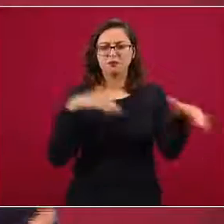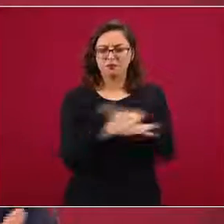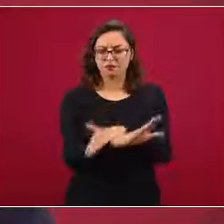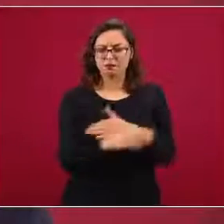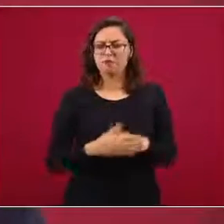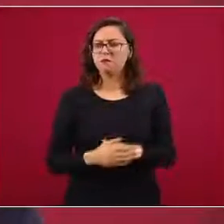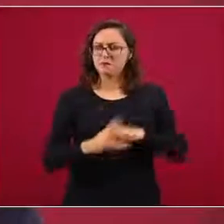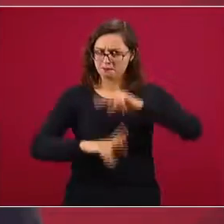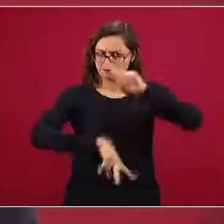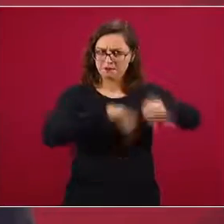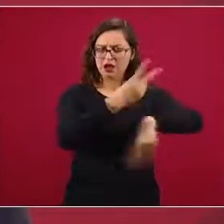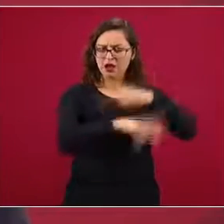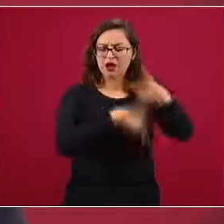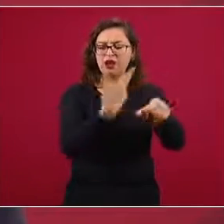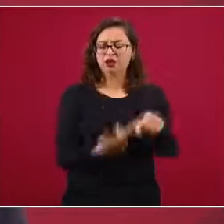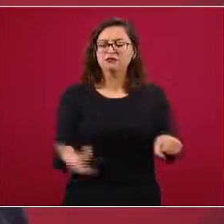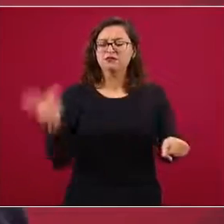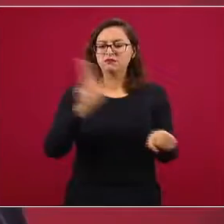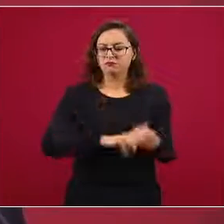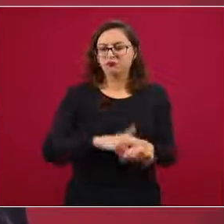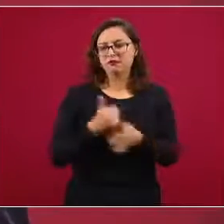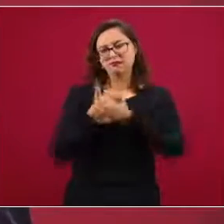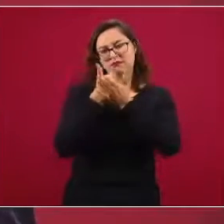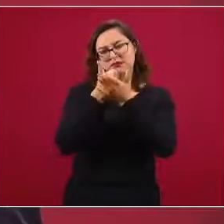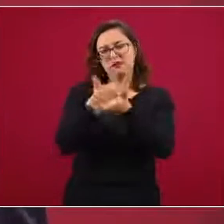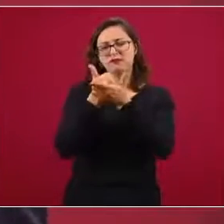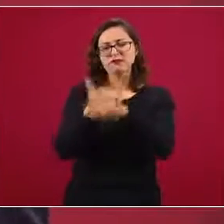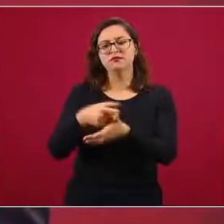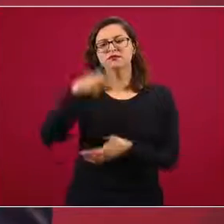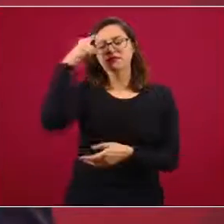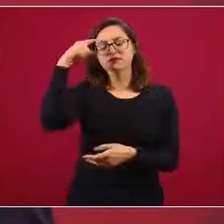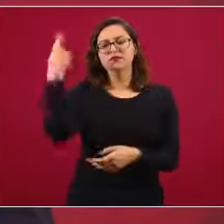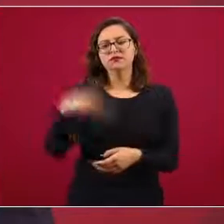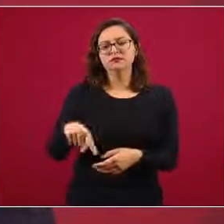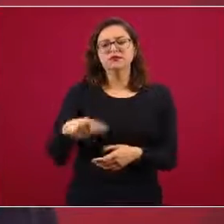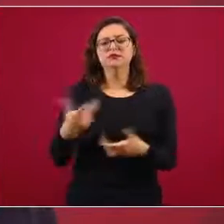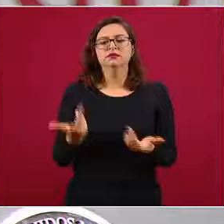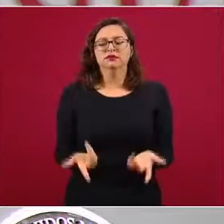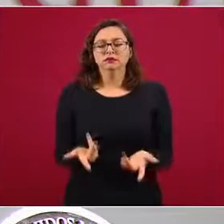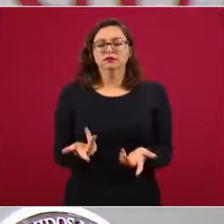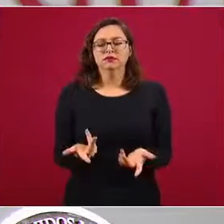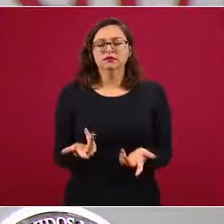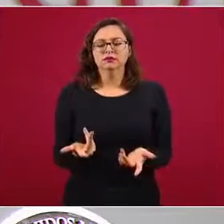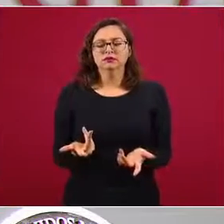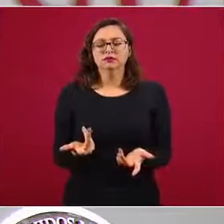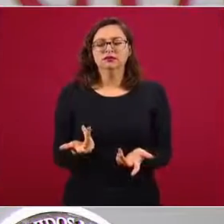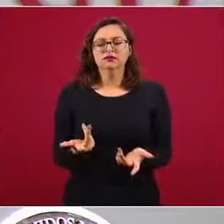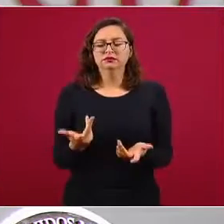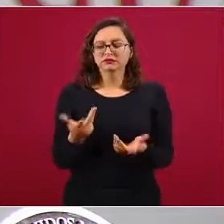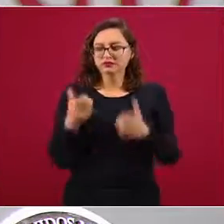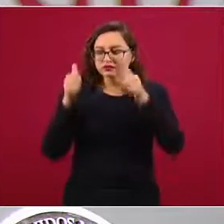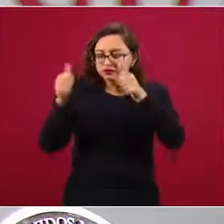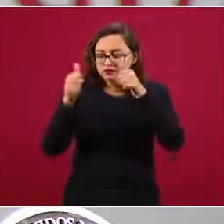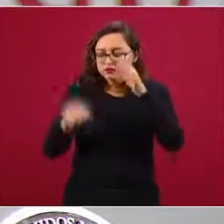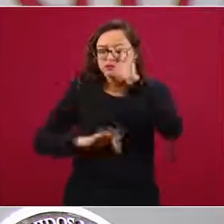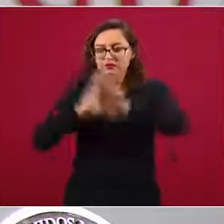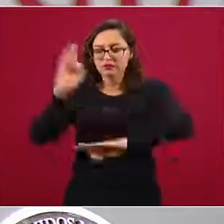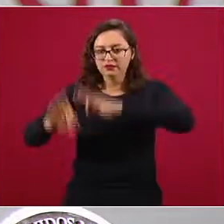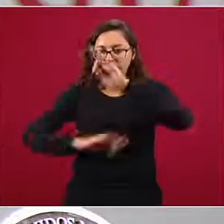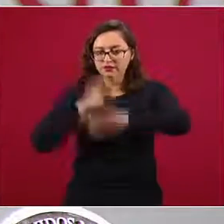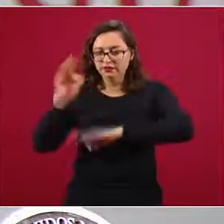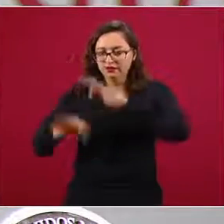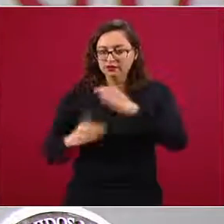esperen, vayan a los hospitales y eso va a ayudar a que tengamos mayor posibilidad de darles el tratamiento